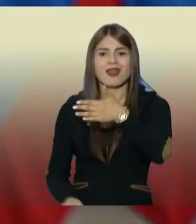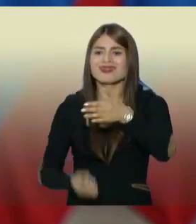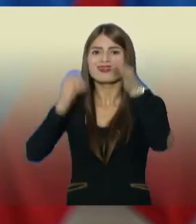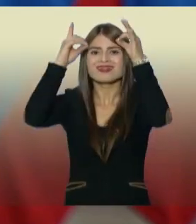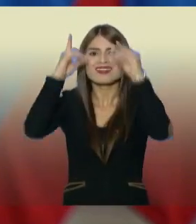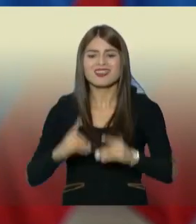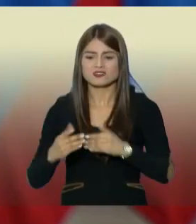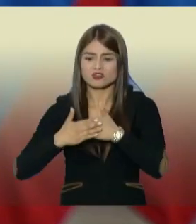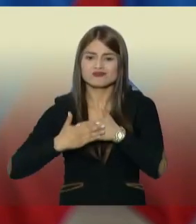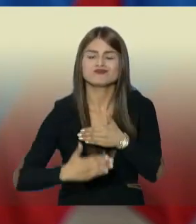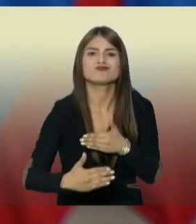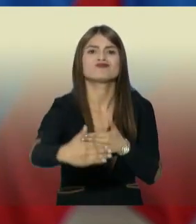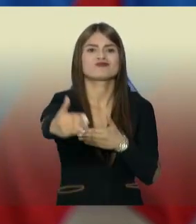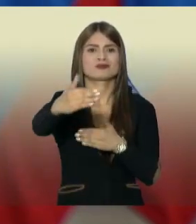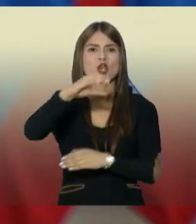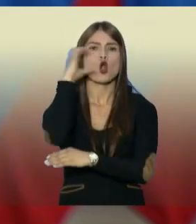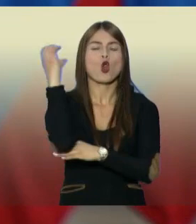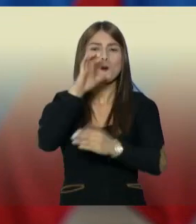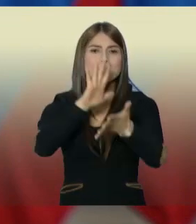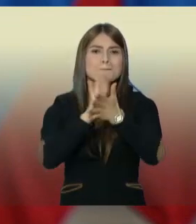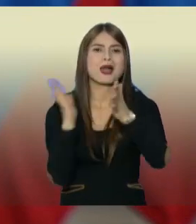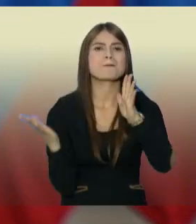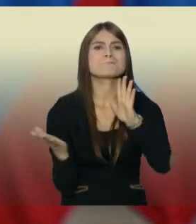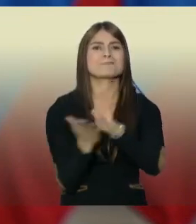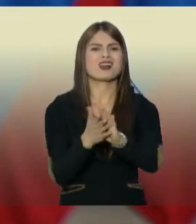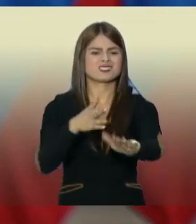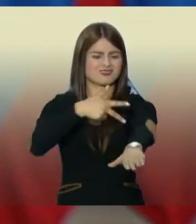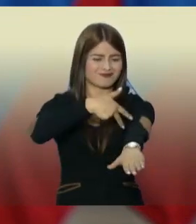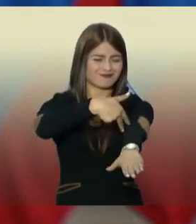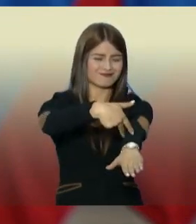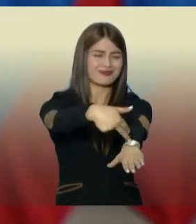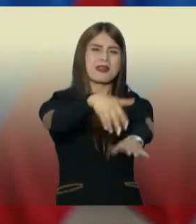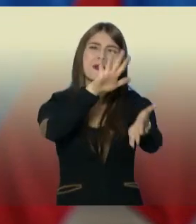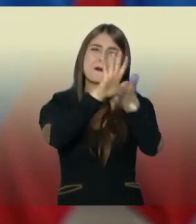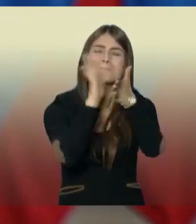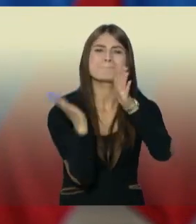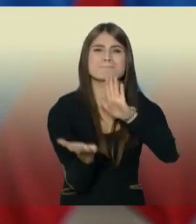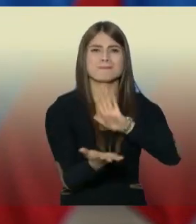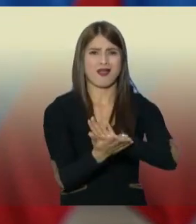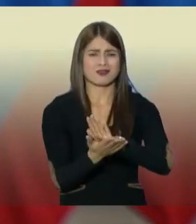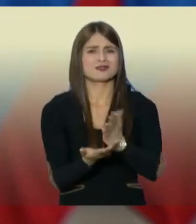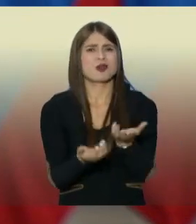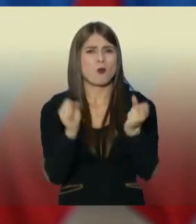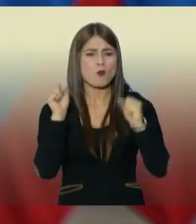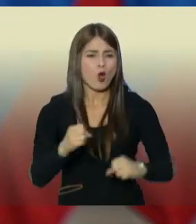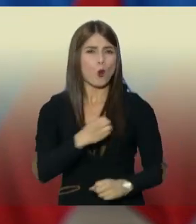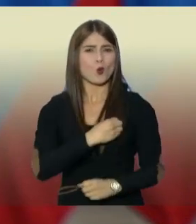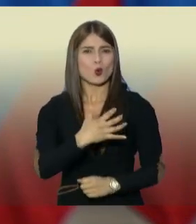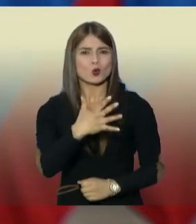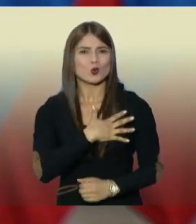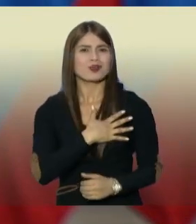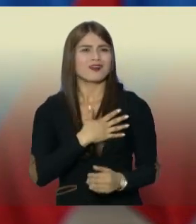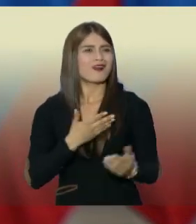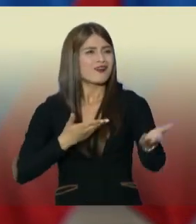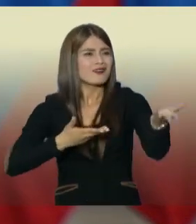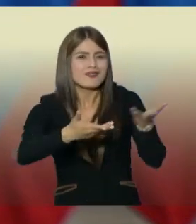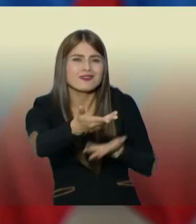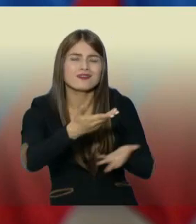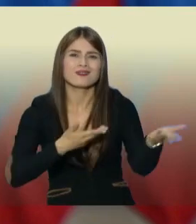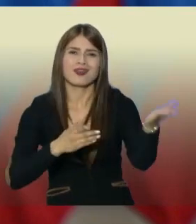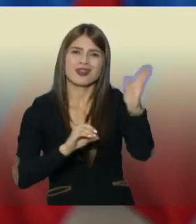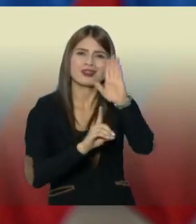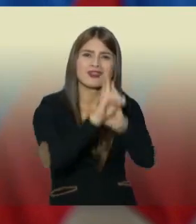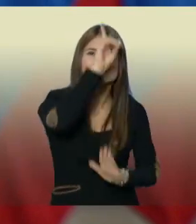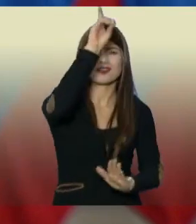Puerto destino la Paz es el camino a la reconciliación a las oportunidades al desarrollo a la tranquilidad